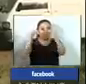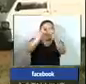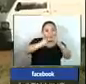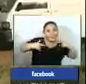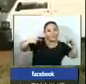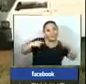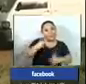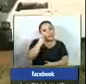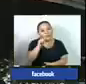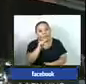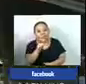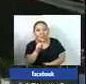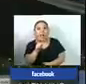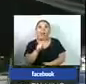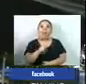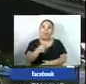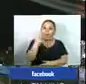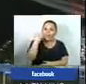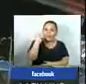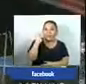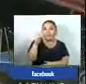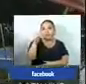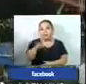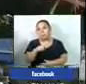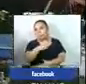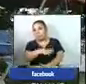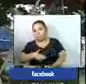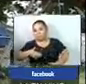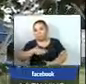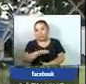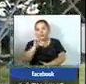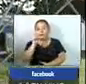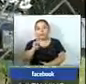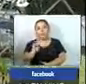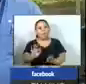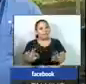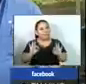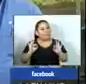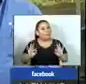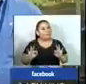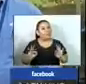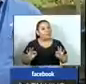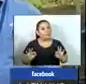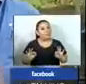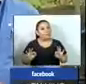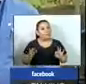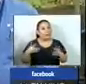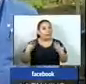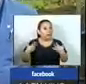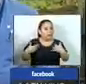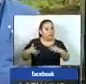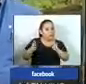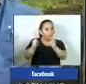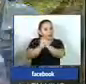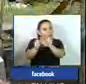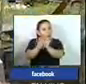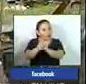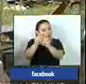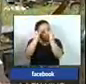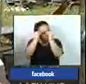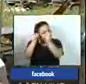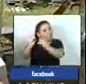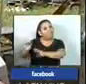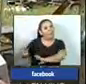la magia en nuestros espectáculos y todo eso se convierta en que dejemos los problemas a un lado